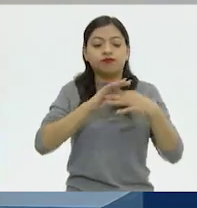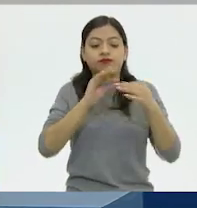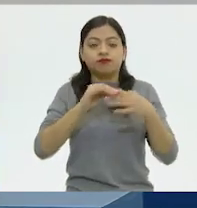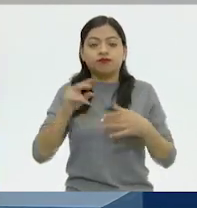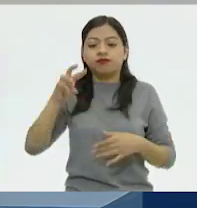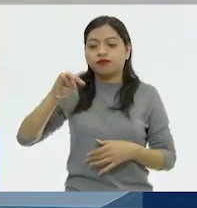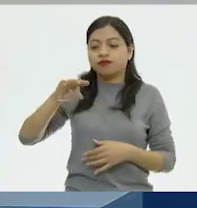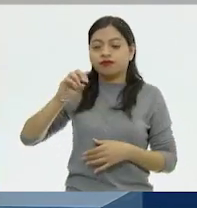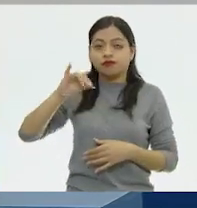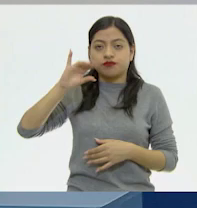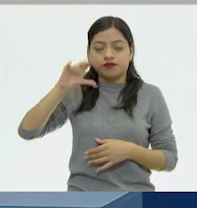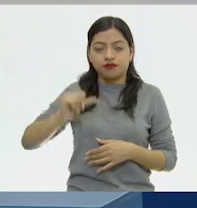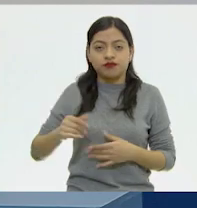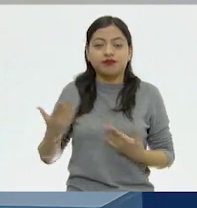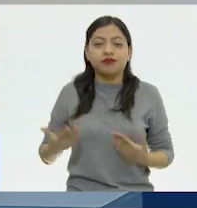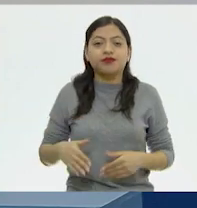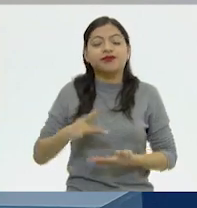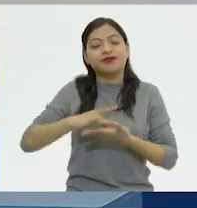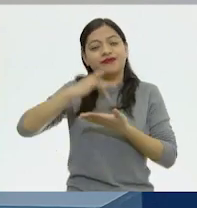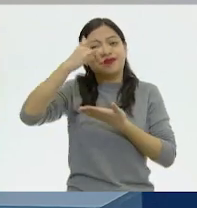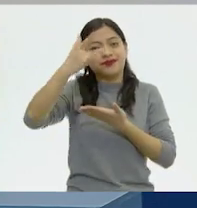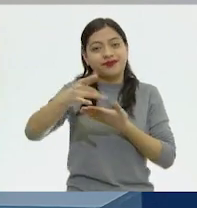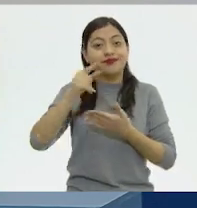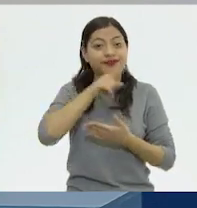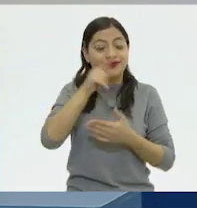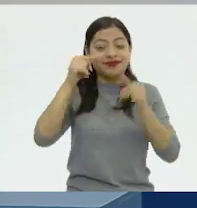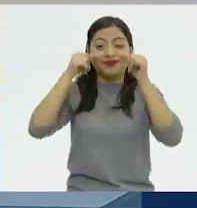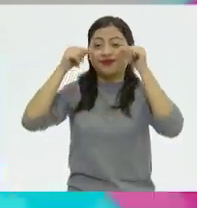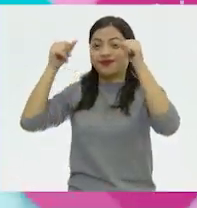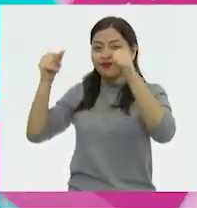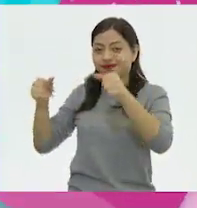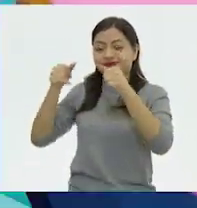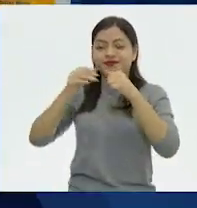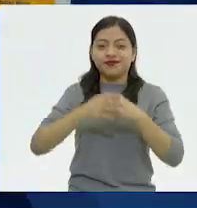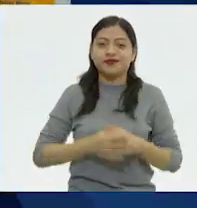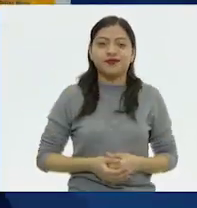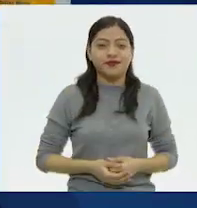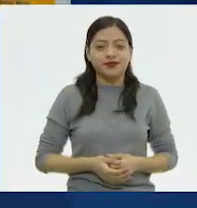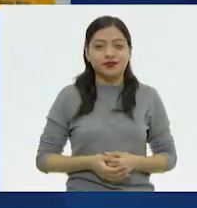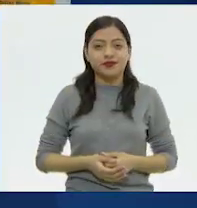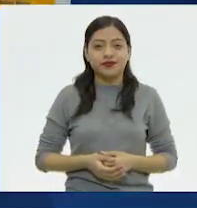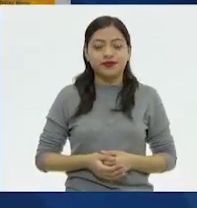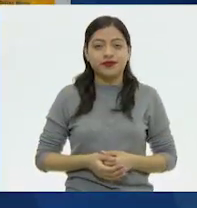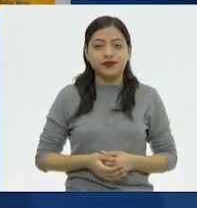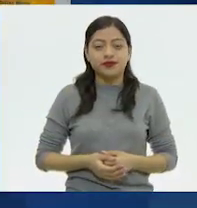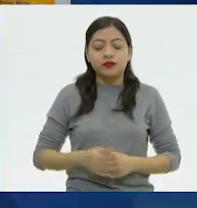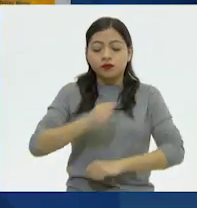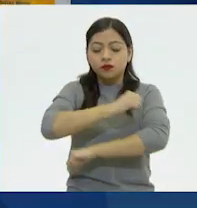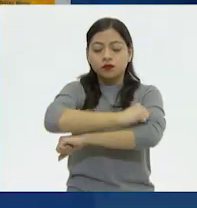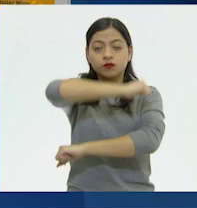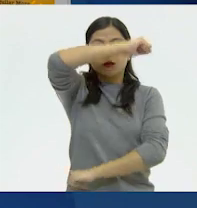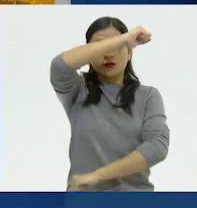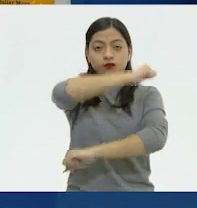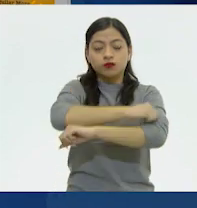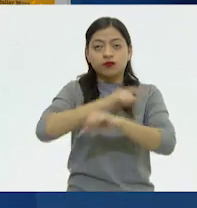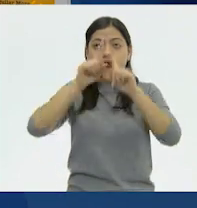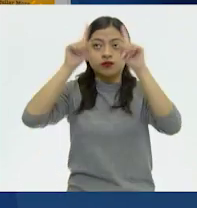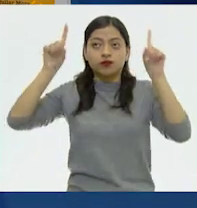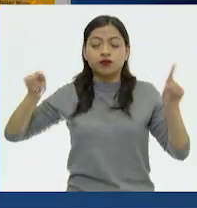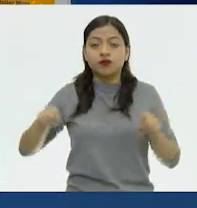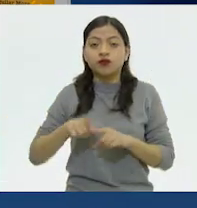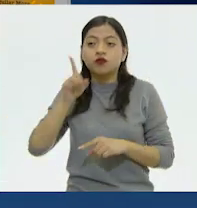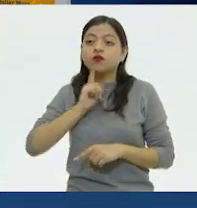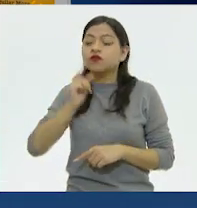Perea, a quien damos las infinitas gracias. Pongan mucha atención. Desde una ventana, de Nelly